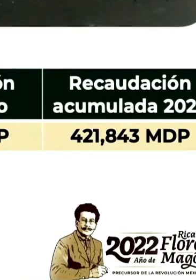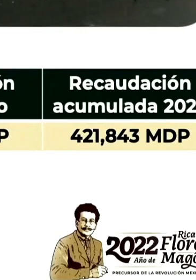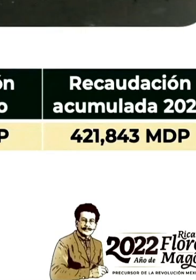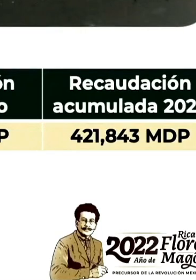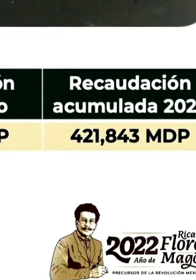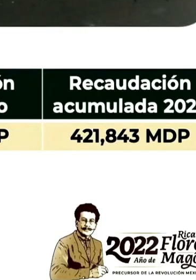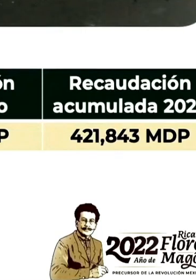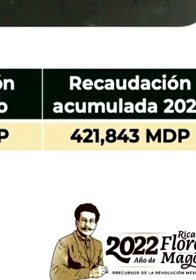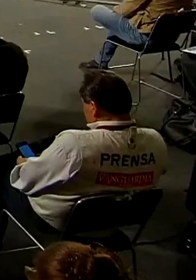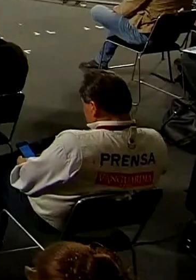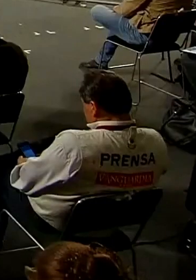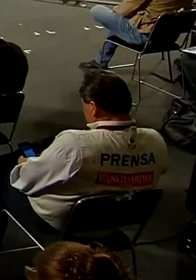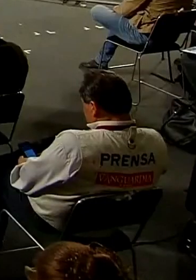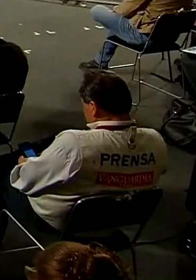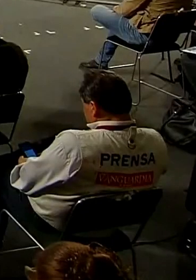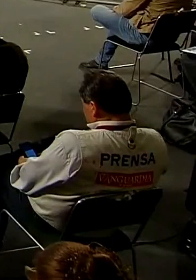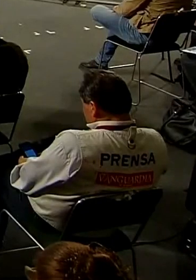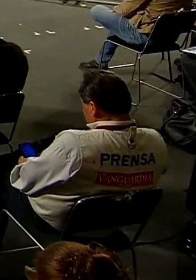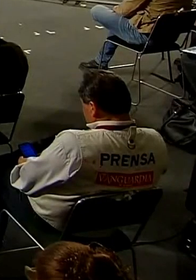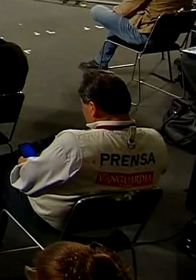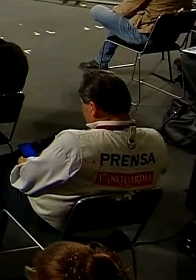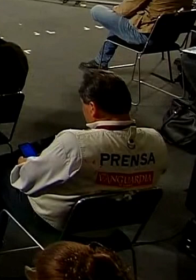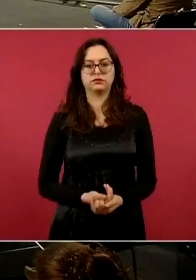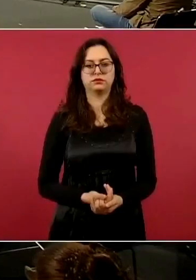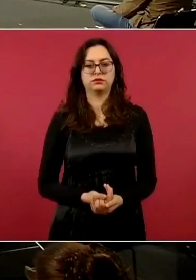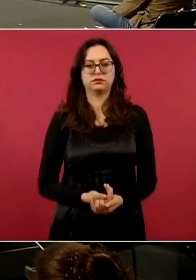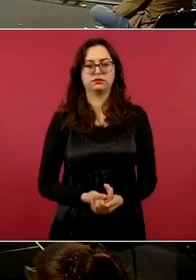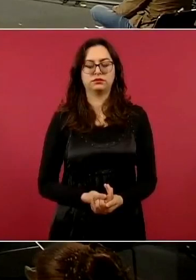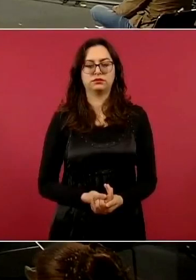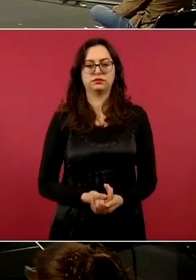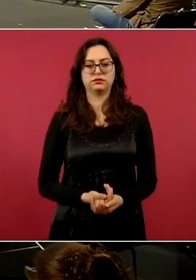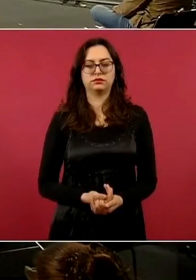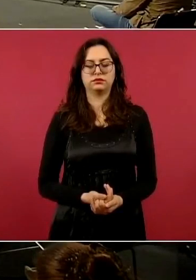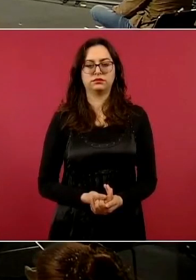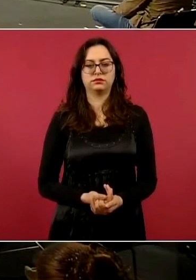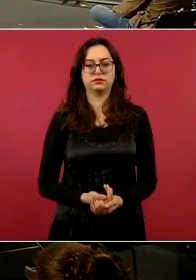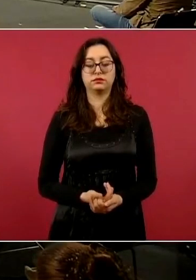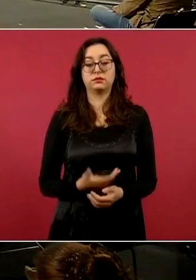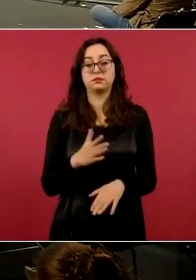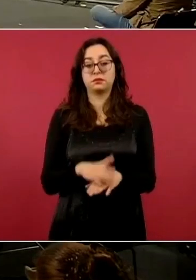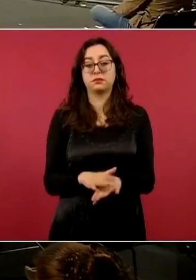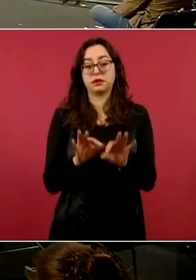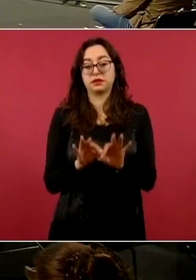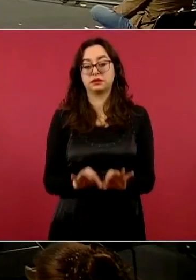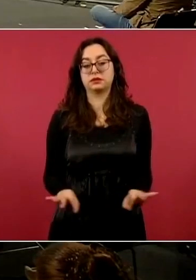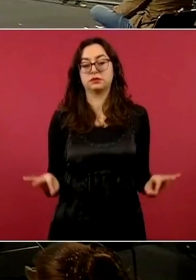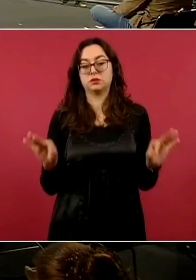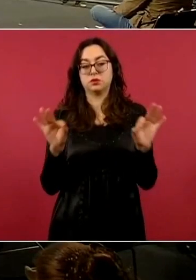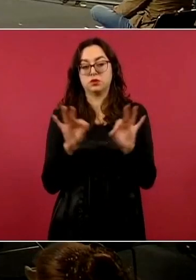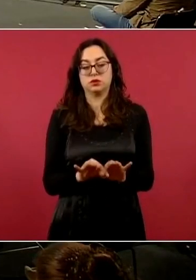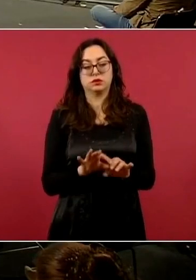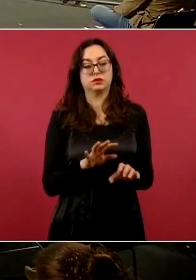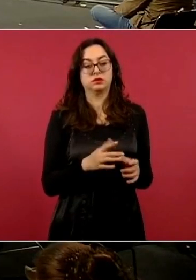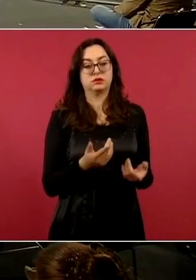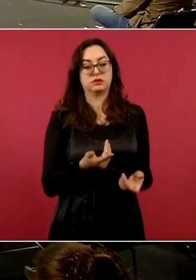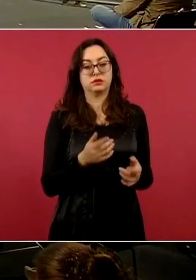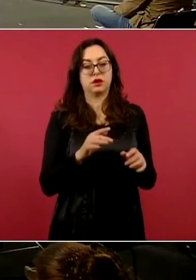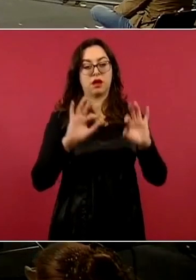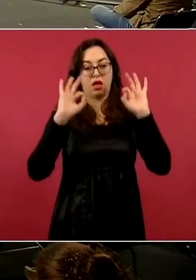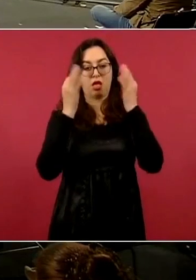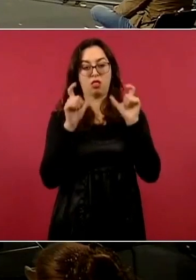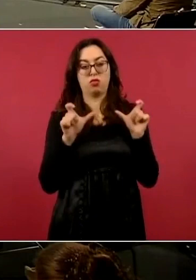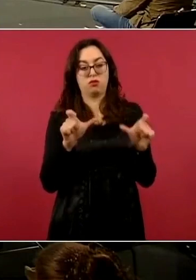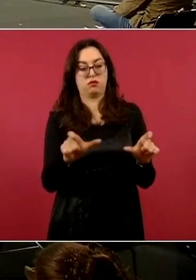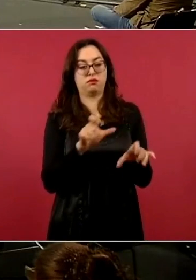vehículos adelante por favor en cuanto a los eventos relevantes de aseguramientos en las aduanas